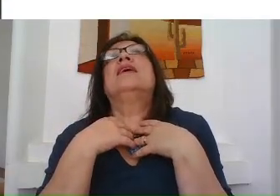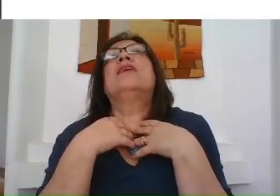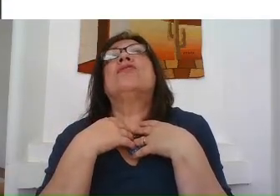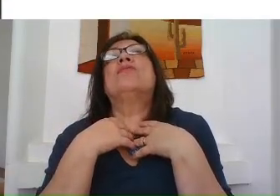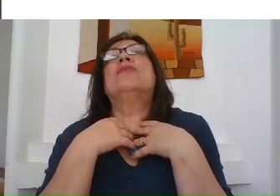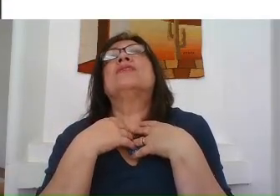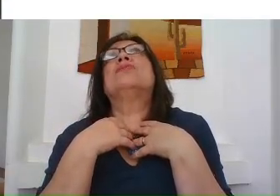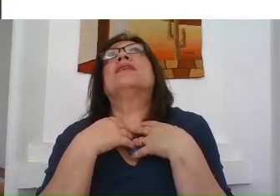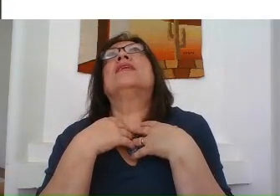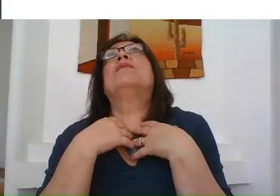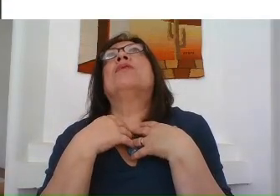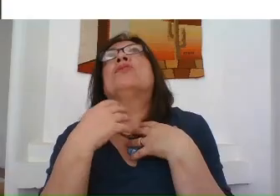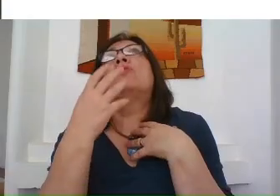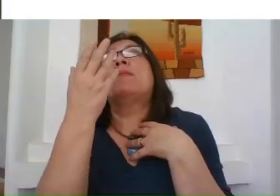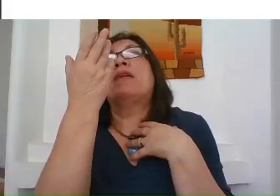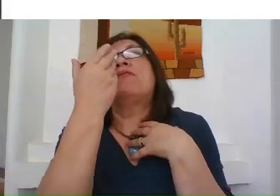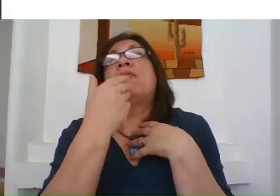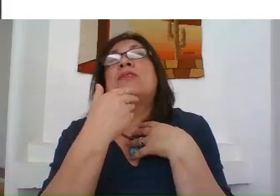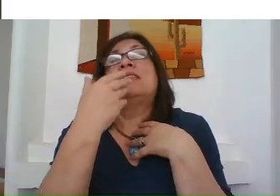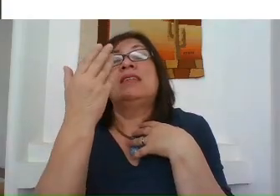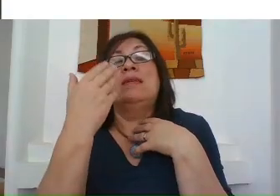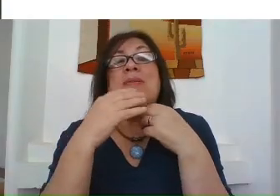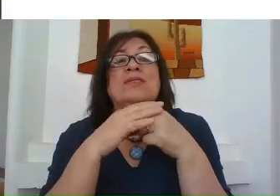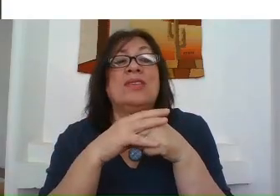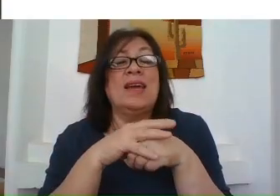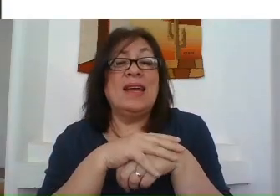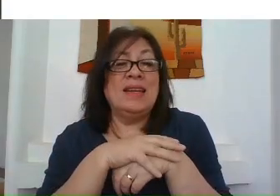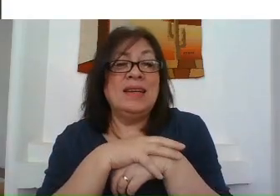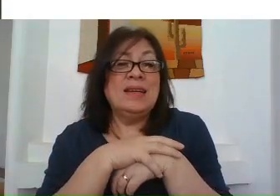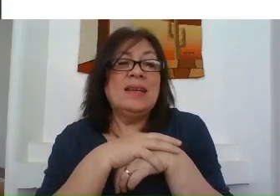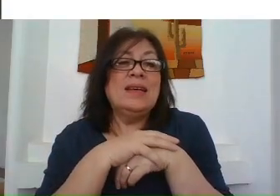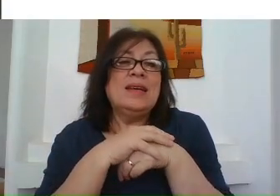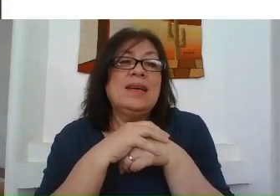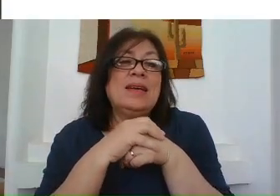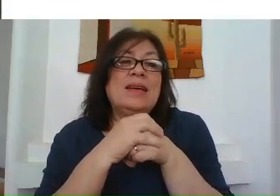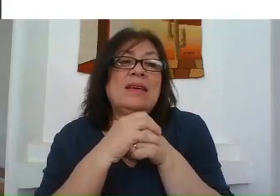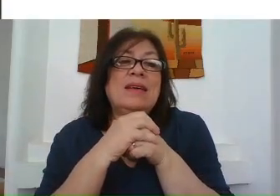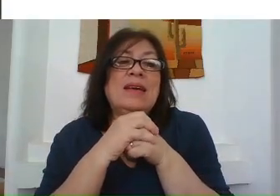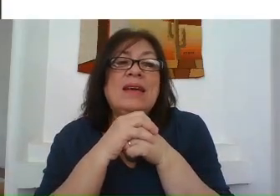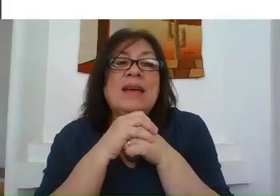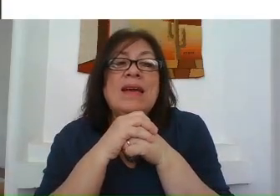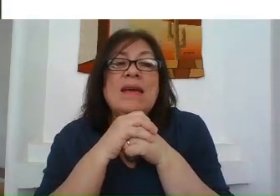Entonces, es como una suerte de postura para favorecer el paso de aire.